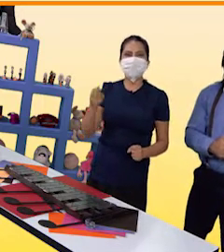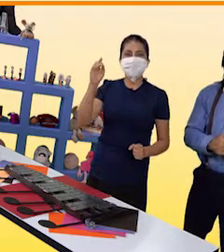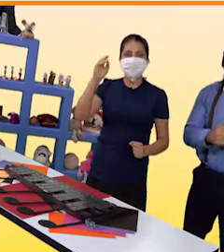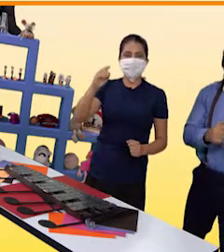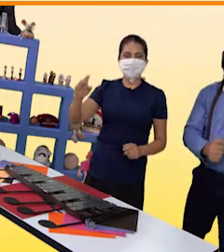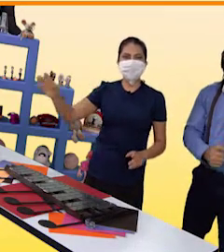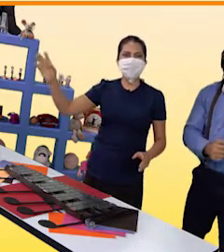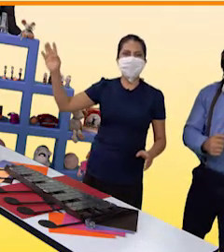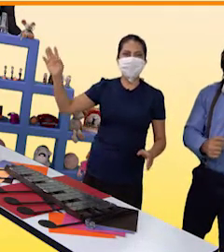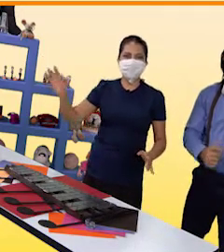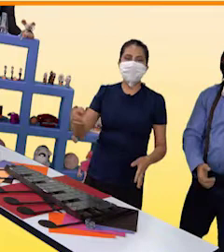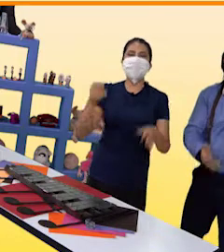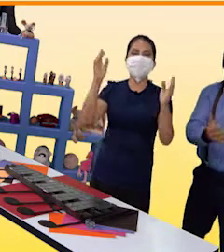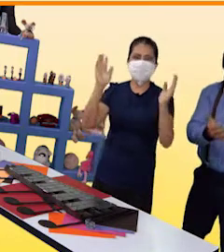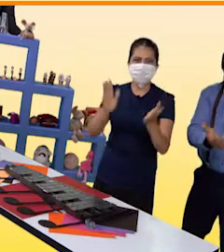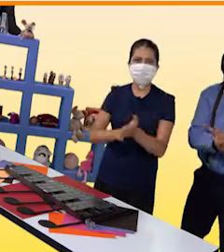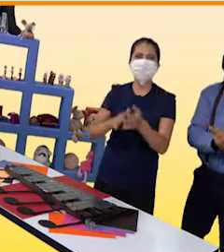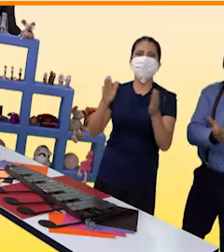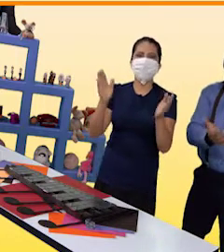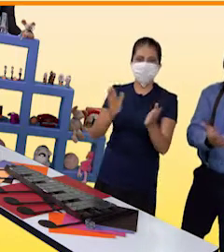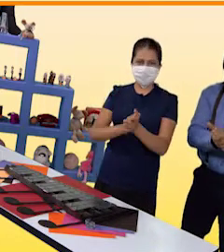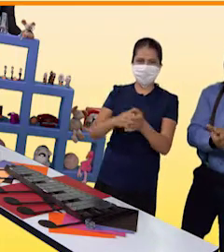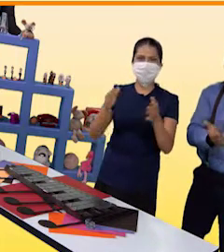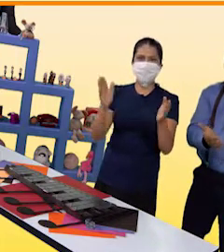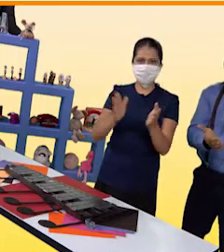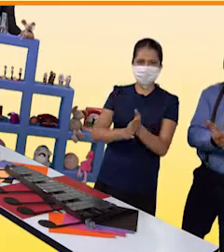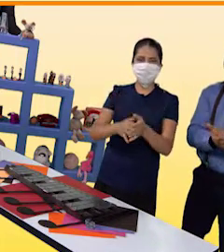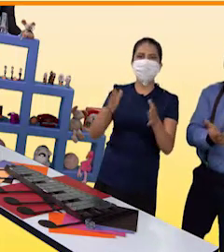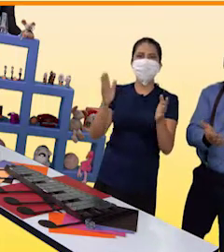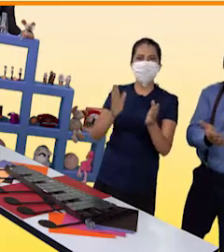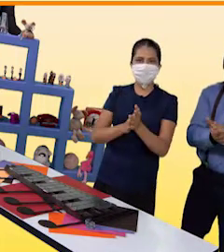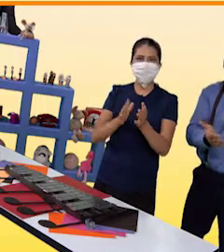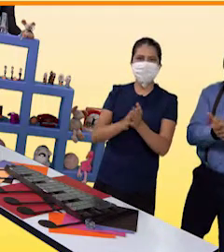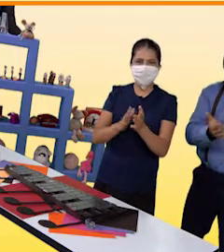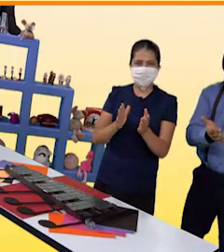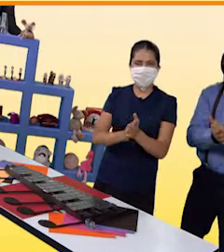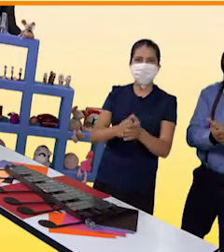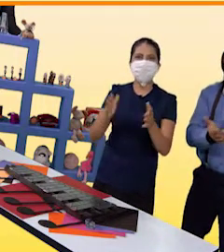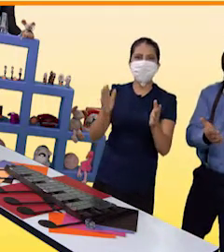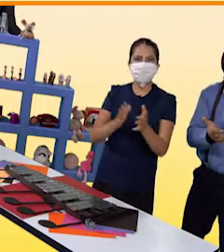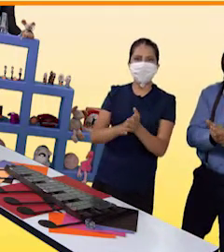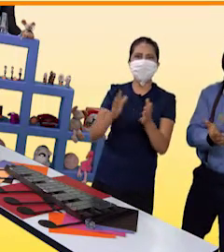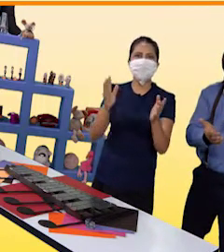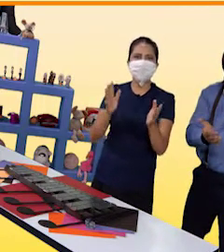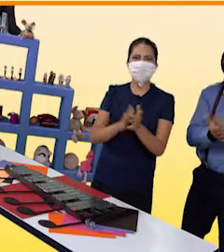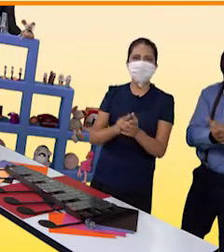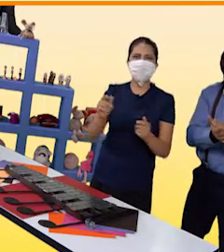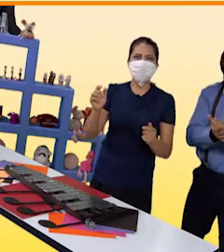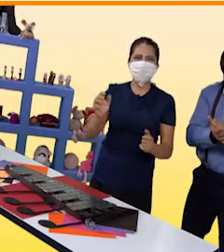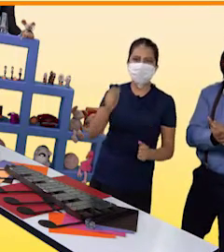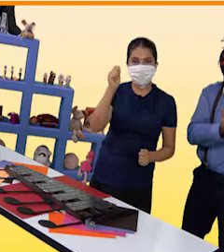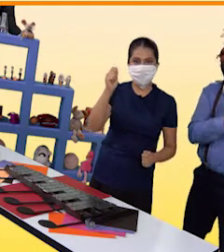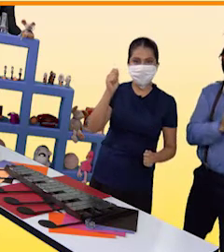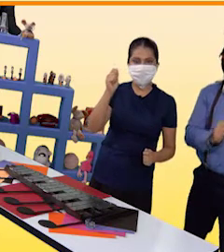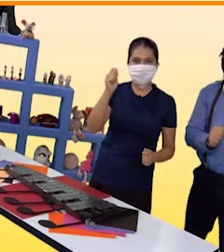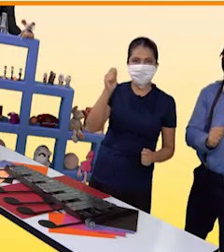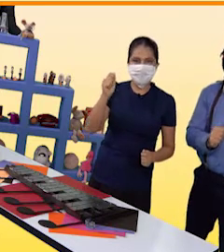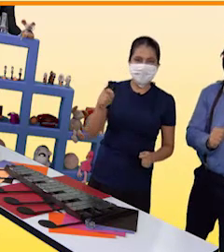Juntos. 3, 4. Do, re, do, mi, mi, do, re, do.